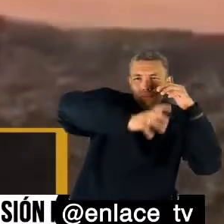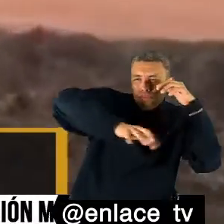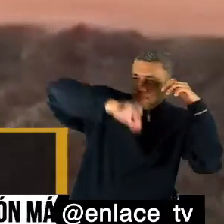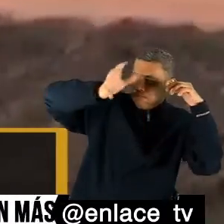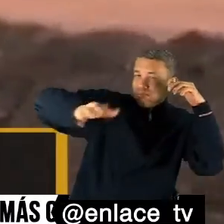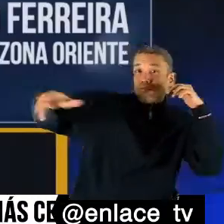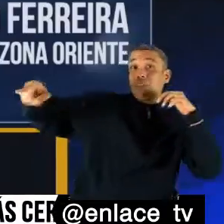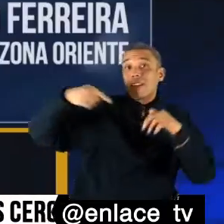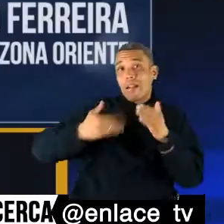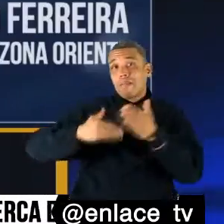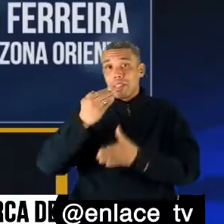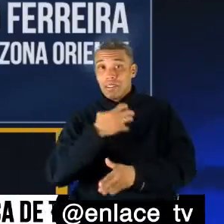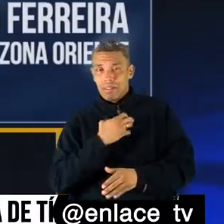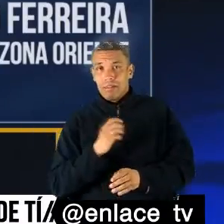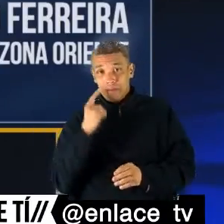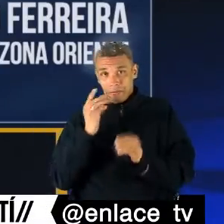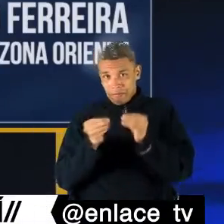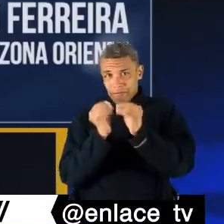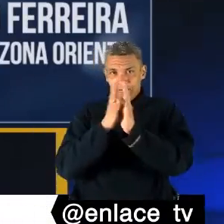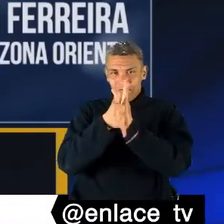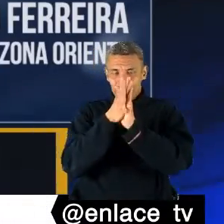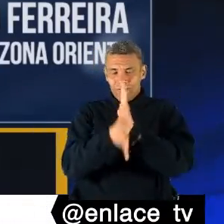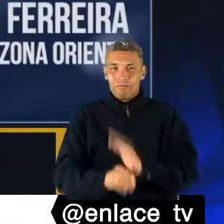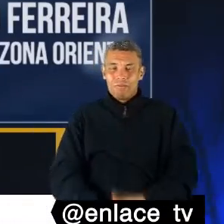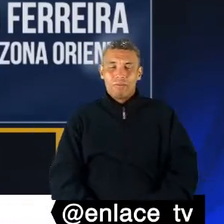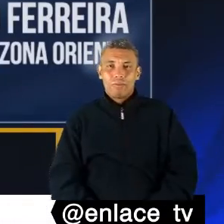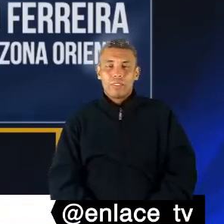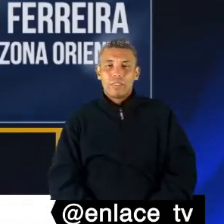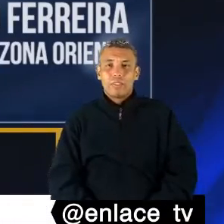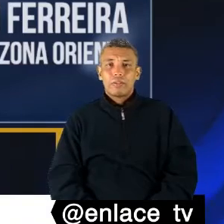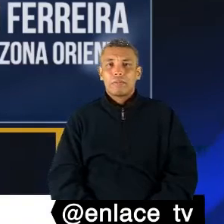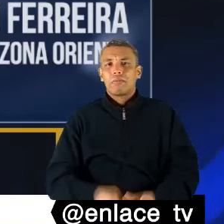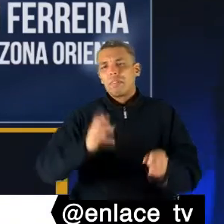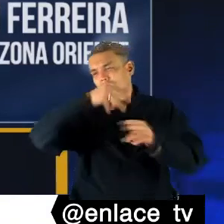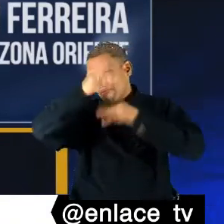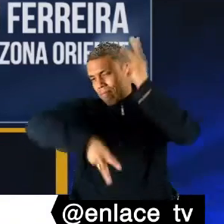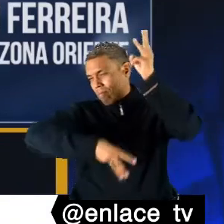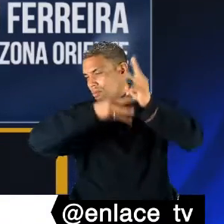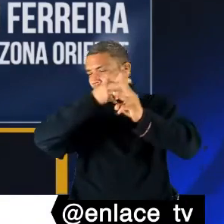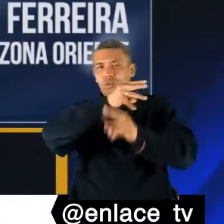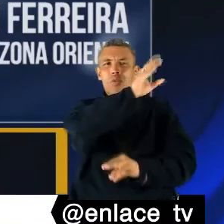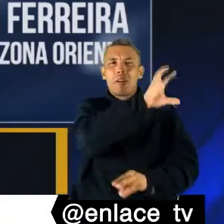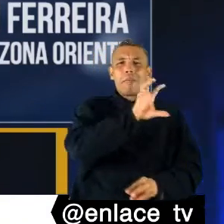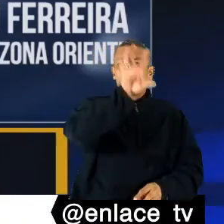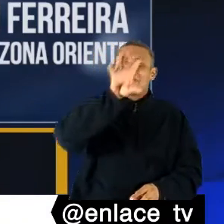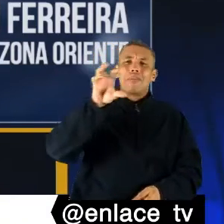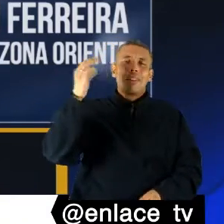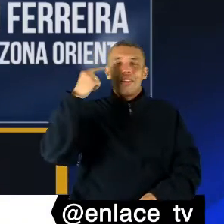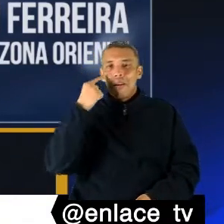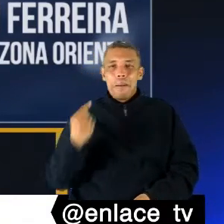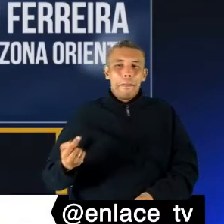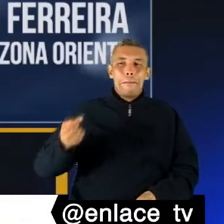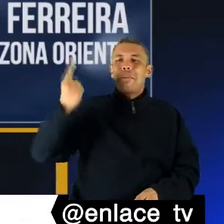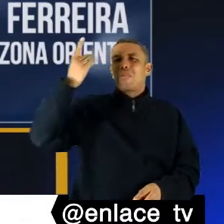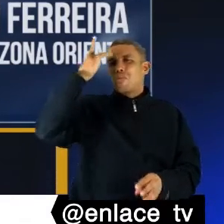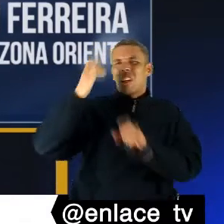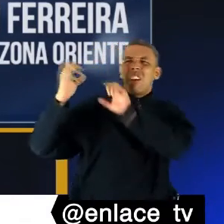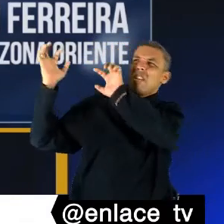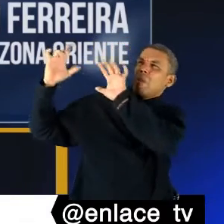las competencias. Yo creería que es un mundial sin antecedentes, dado que tiene una masiva participación. Es increíble